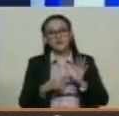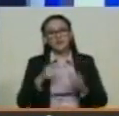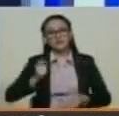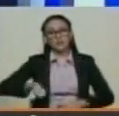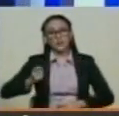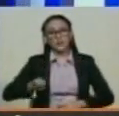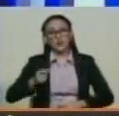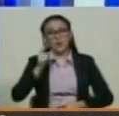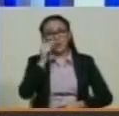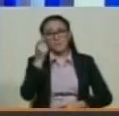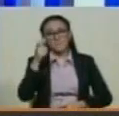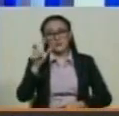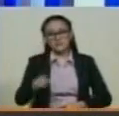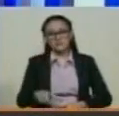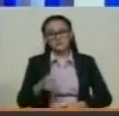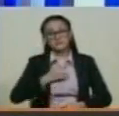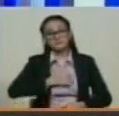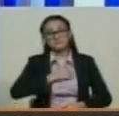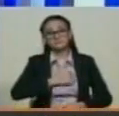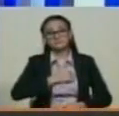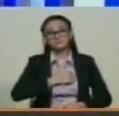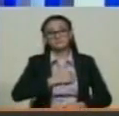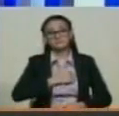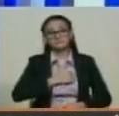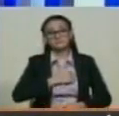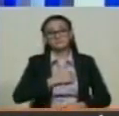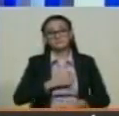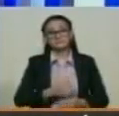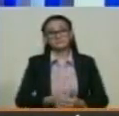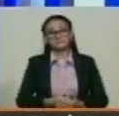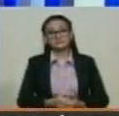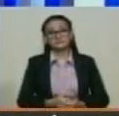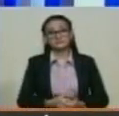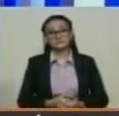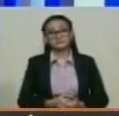ordinarios, pero lamentablemente ha pasado este suceso.